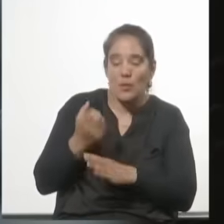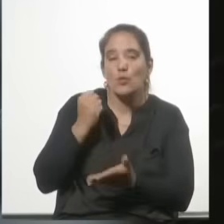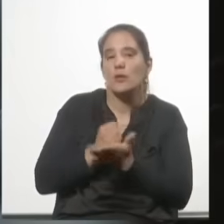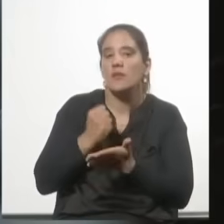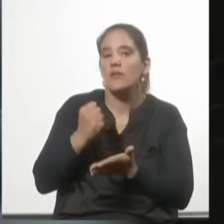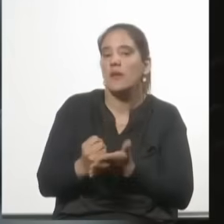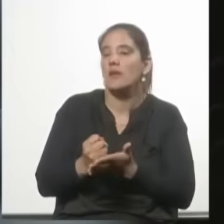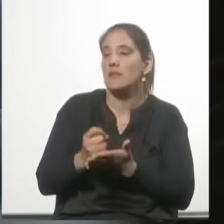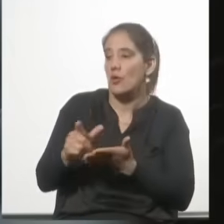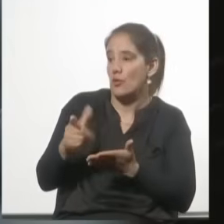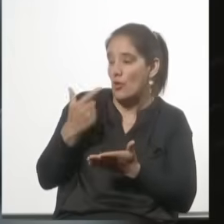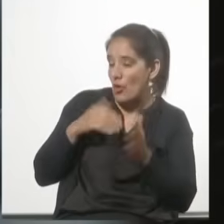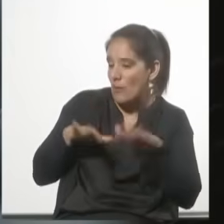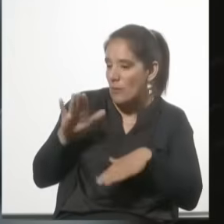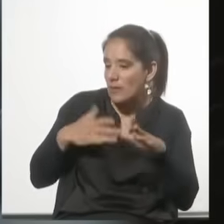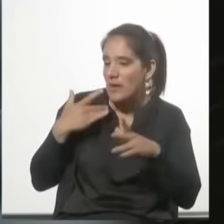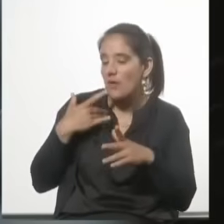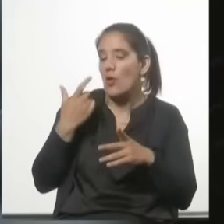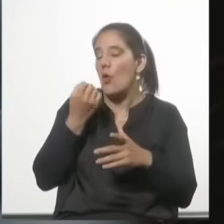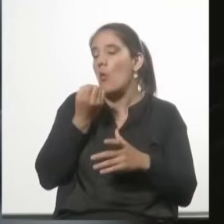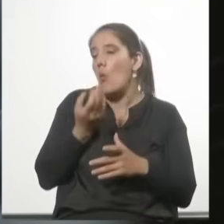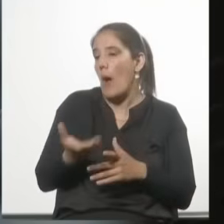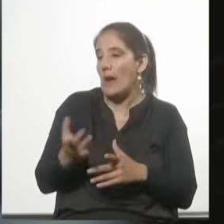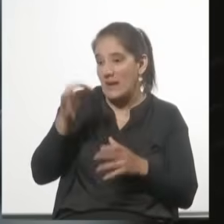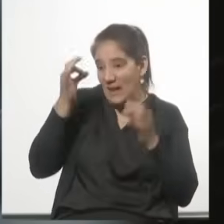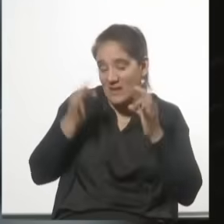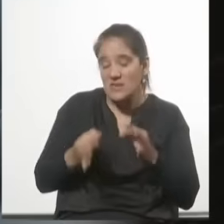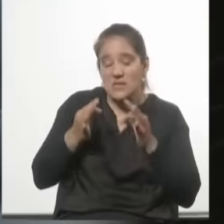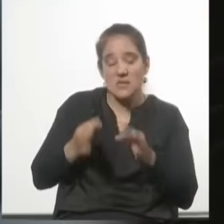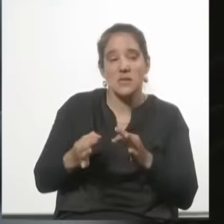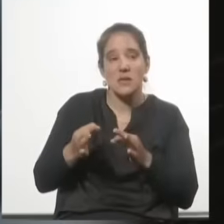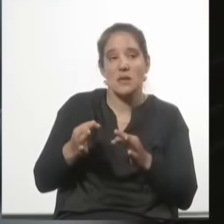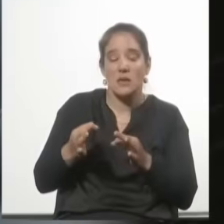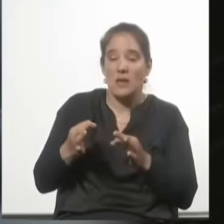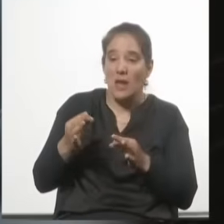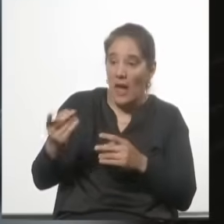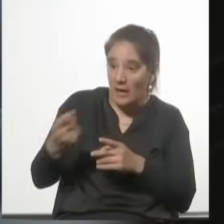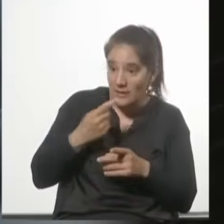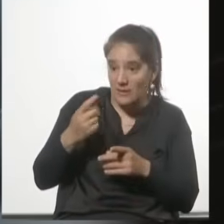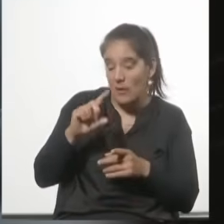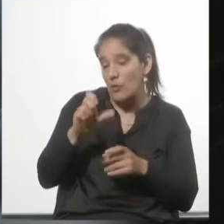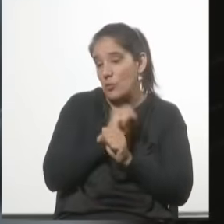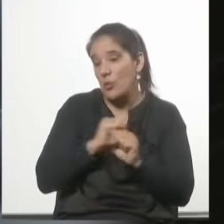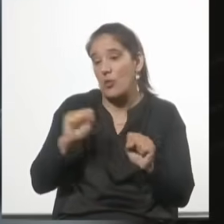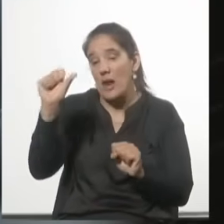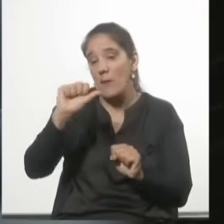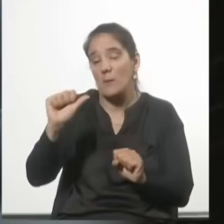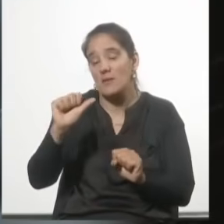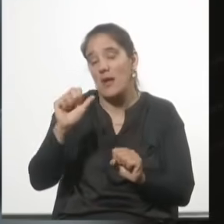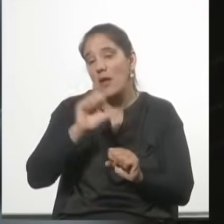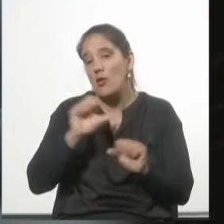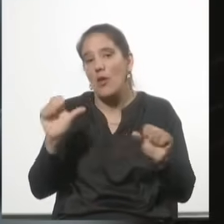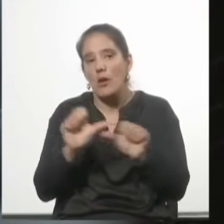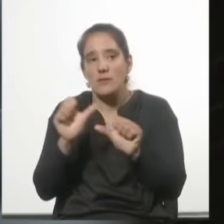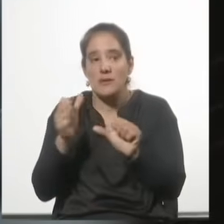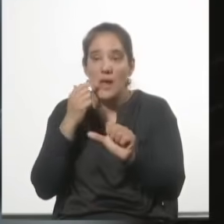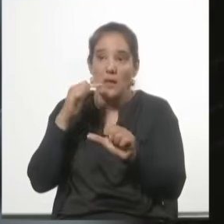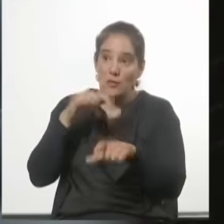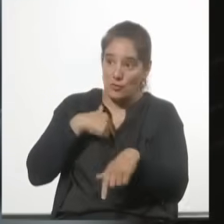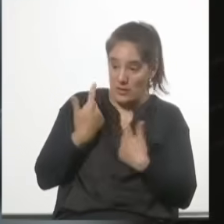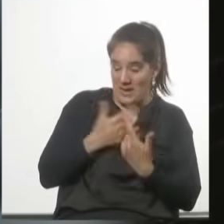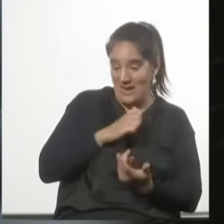de la sociedad de clasificación que confirmara la existencia de un incumplimiento de Cardama, lo que es evidentemente un notorio